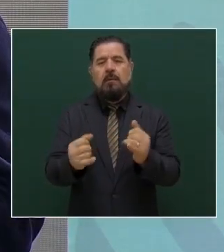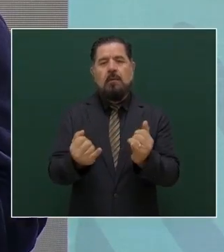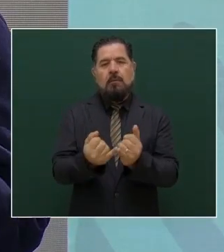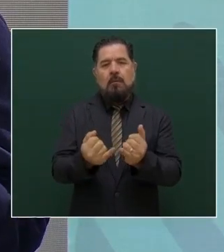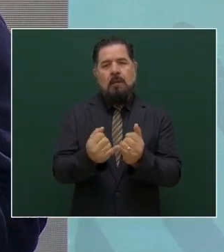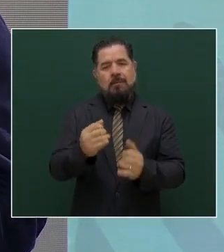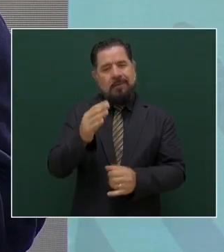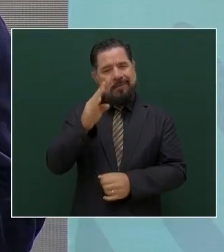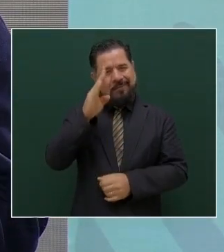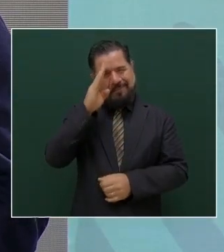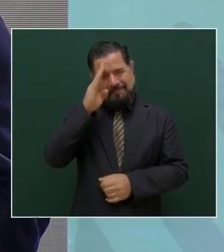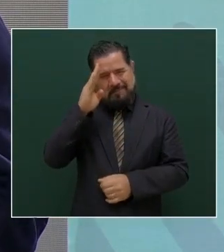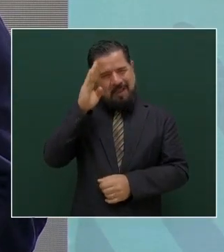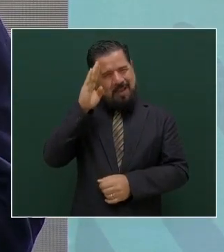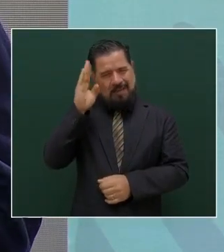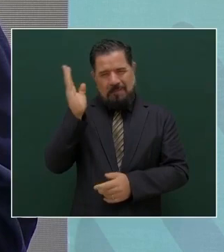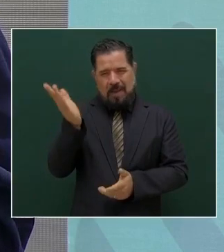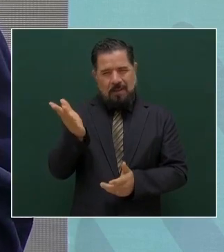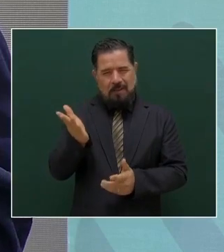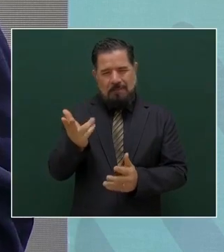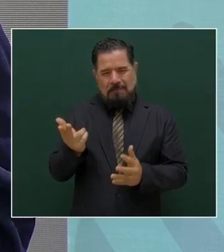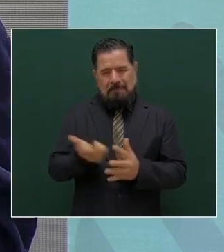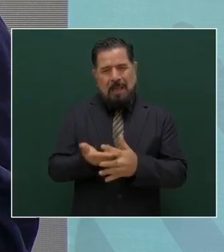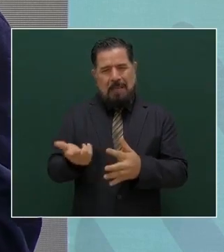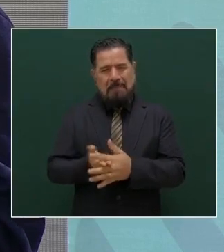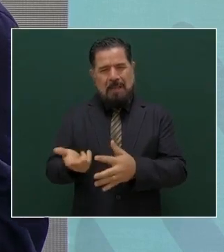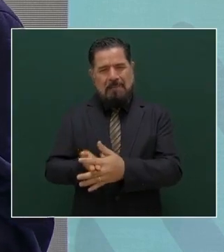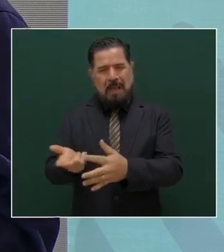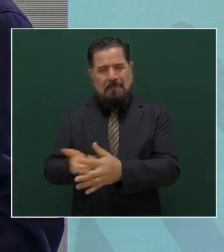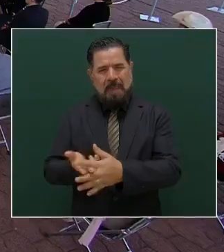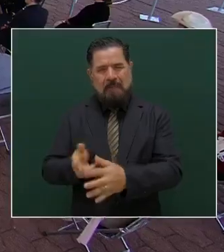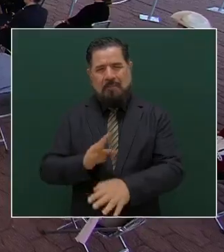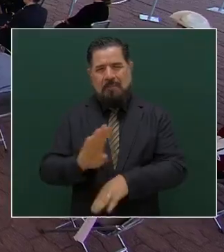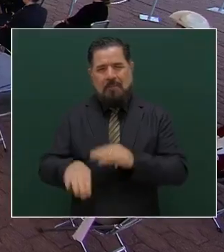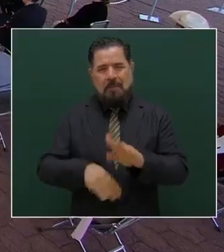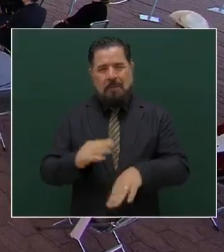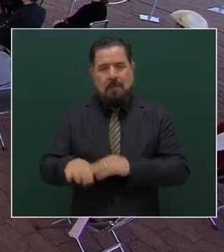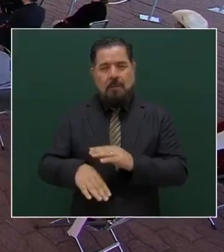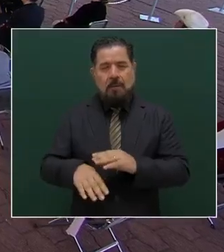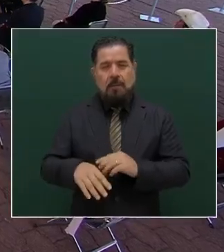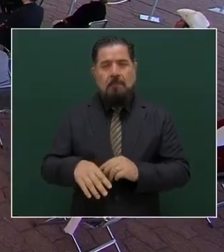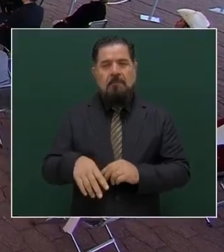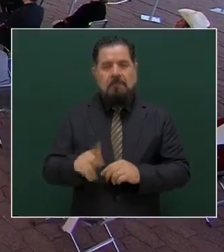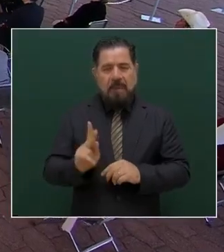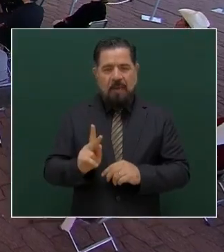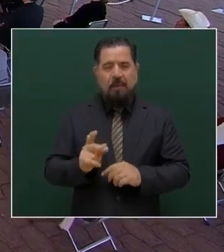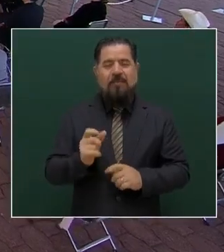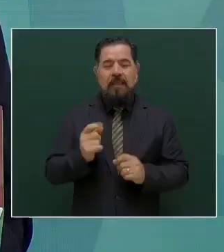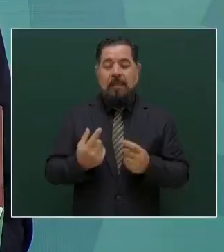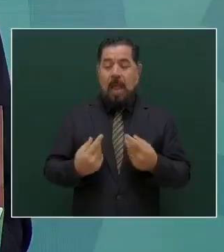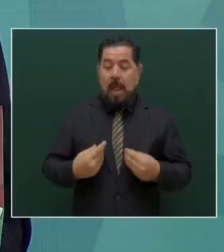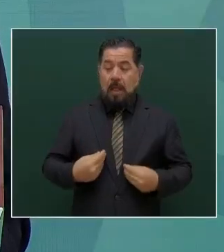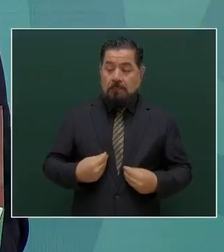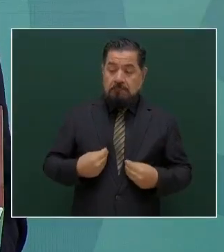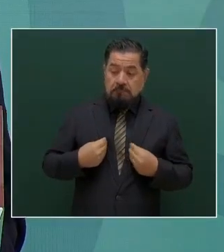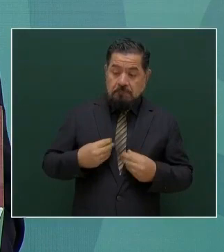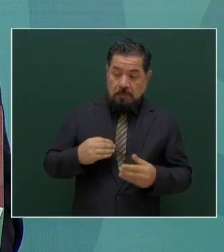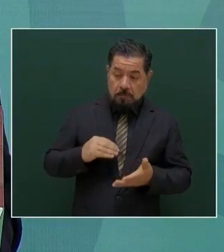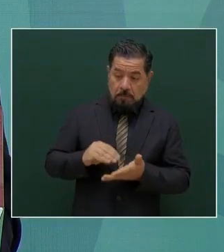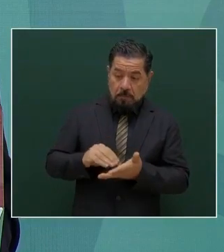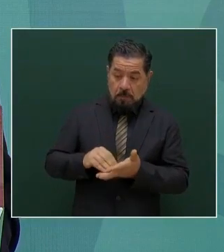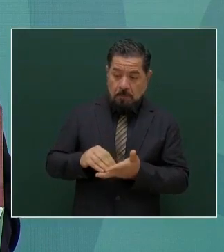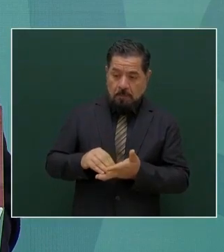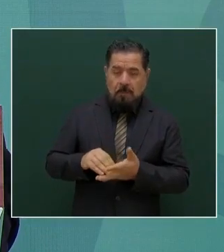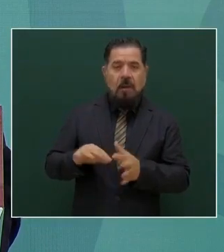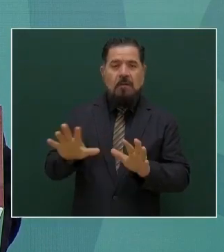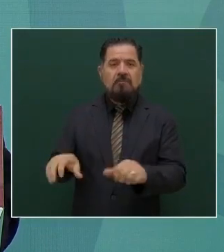solo los asesinaban, sino los deportaban también